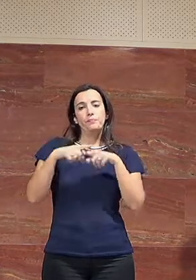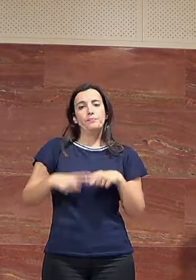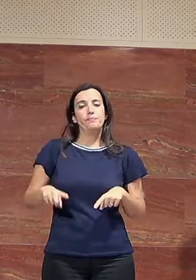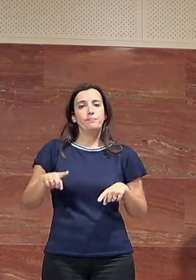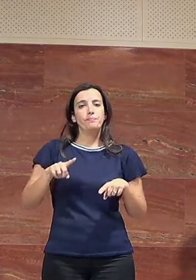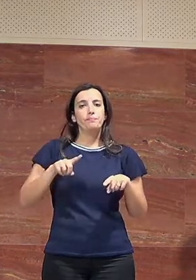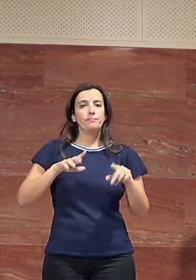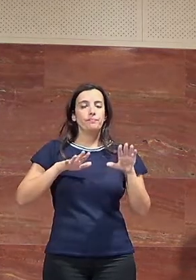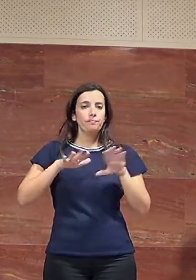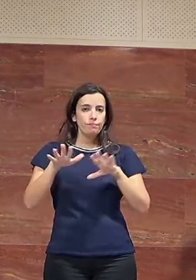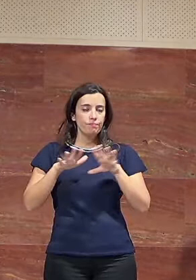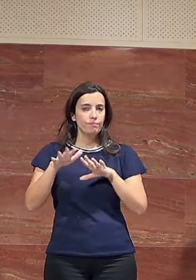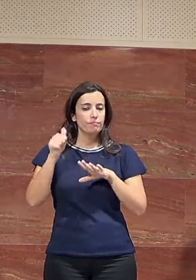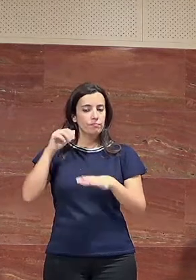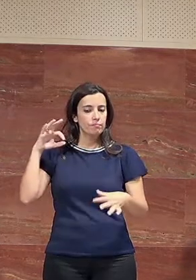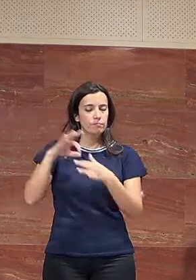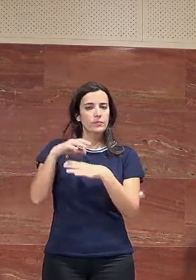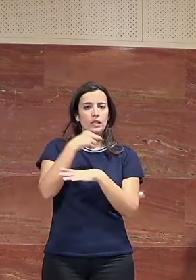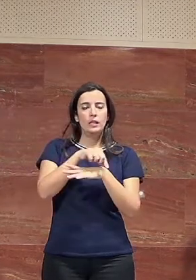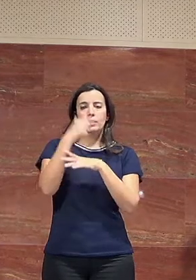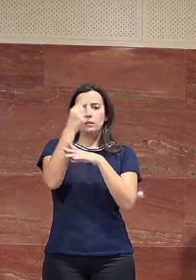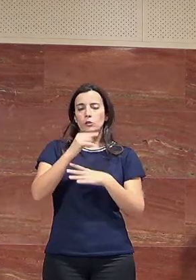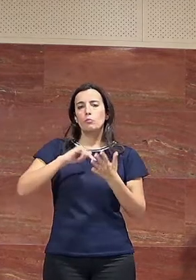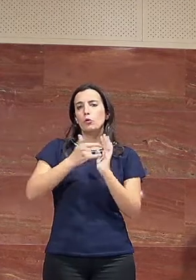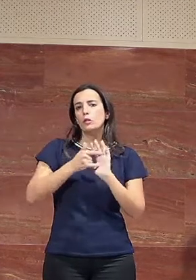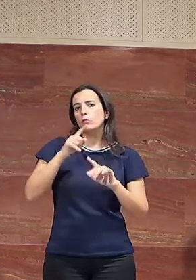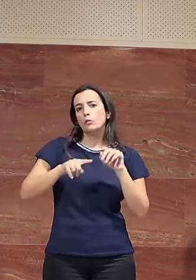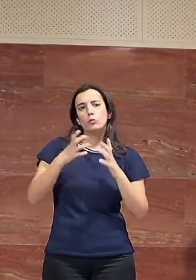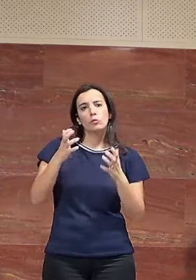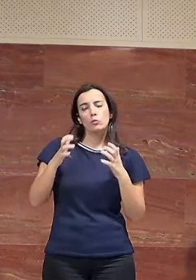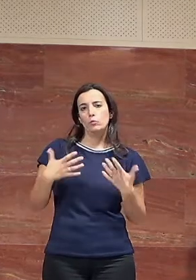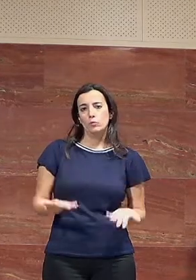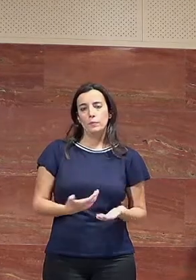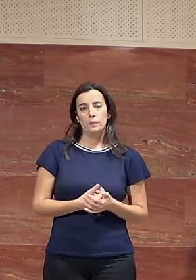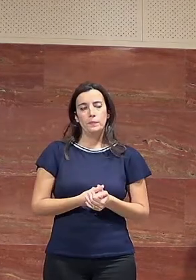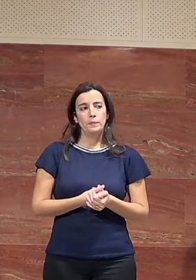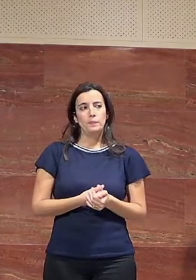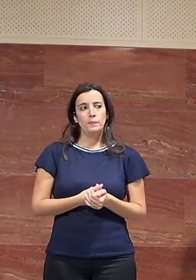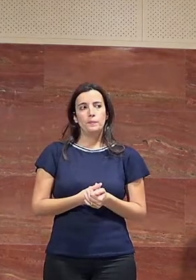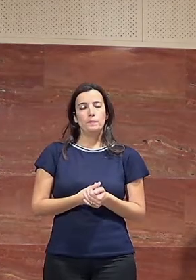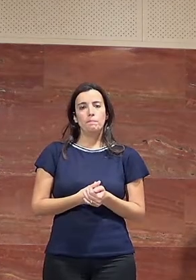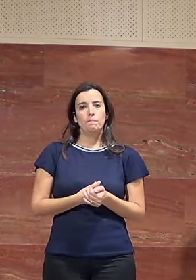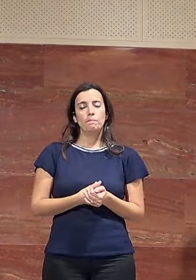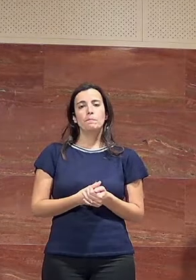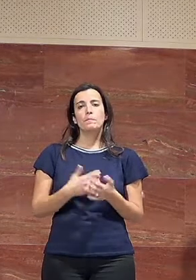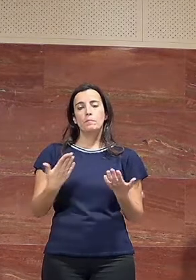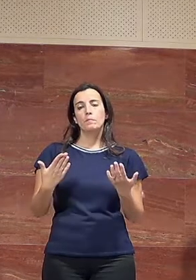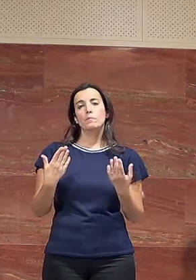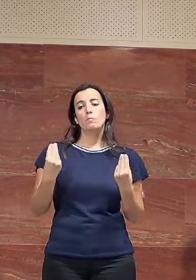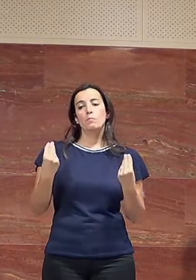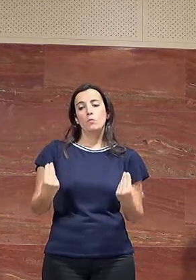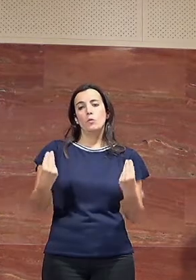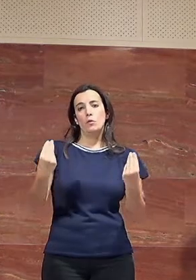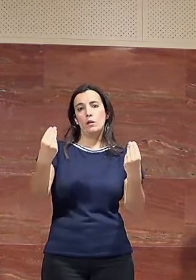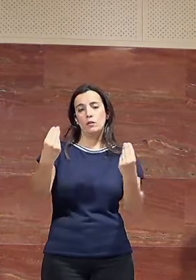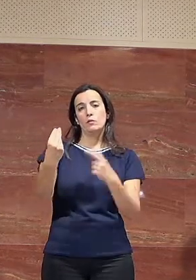responden al diseño del proyecto ganador. Y bueno, si los volardos no están en la dirección